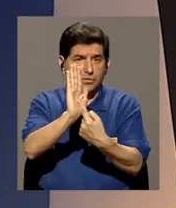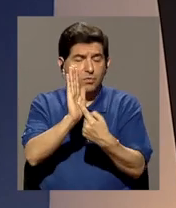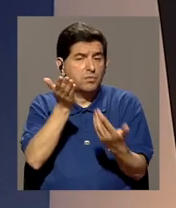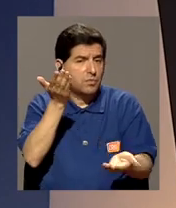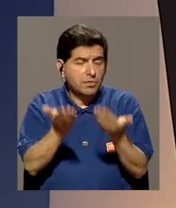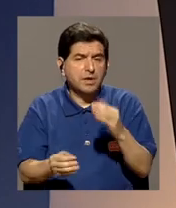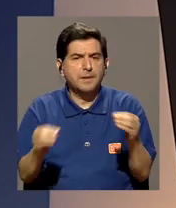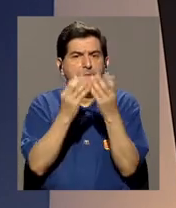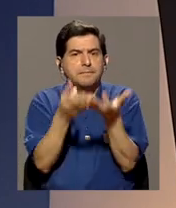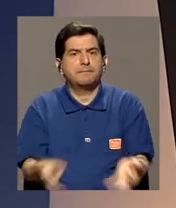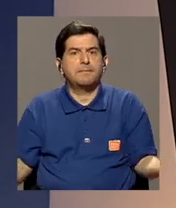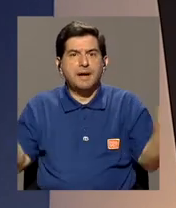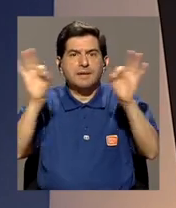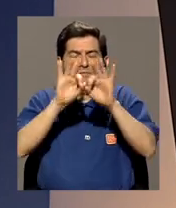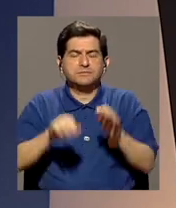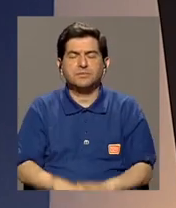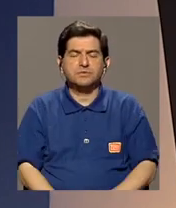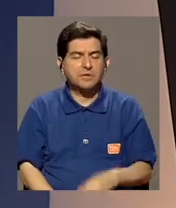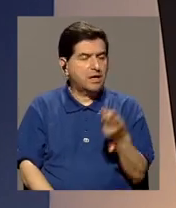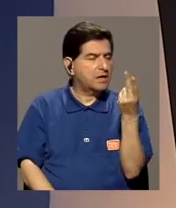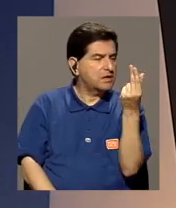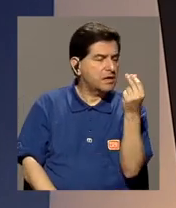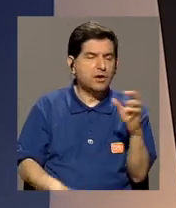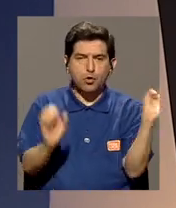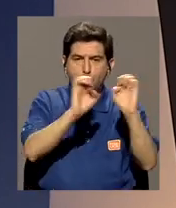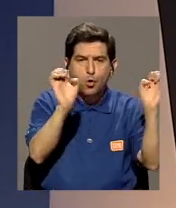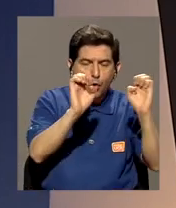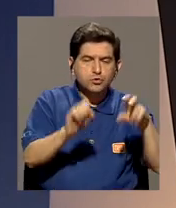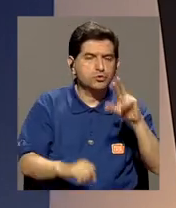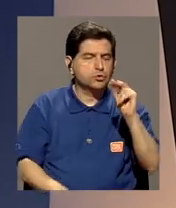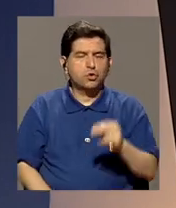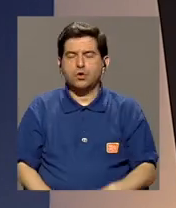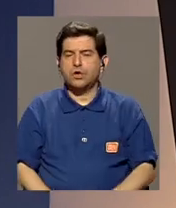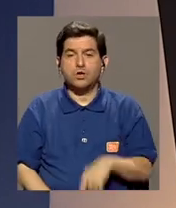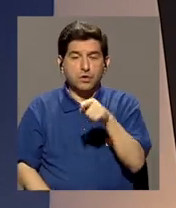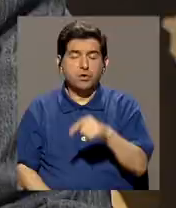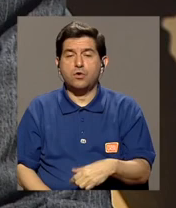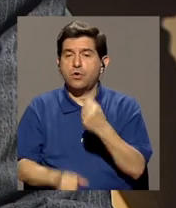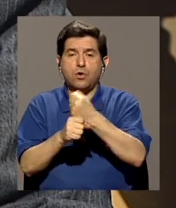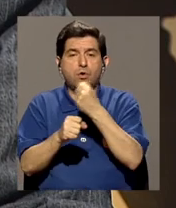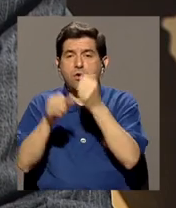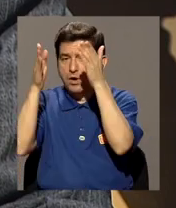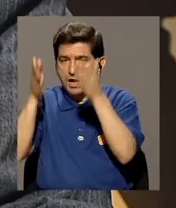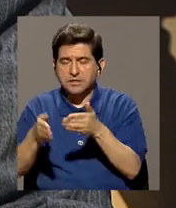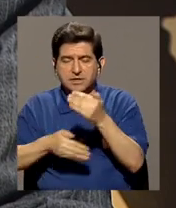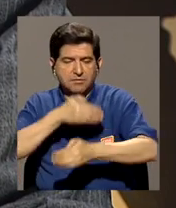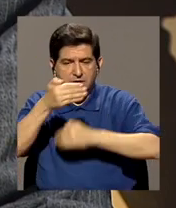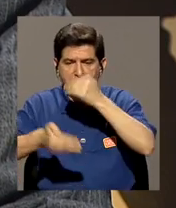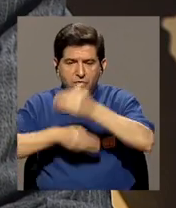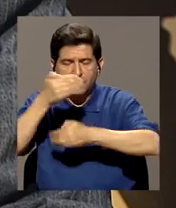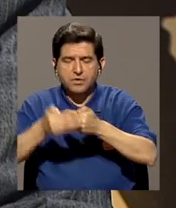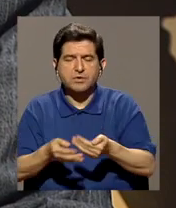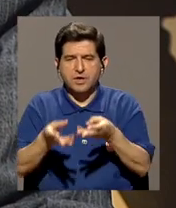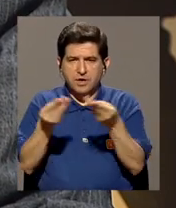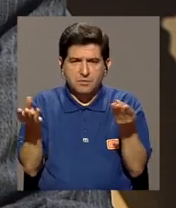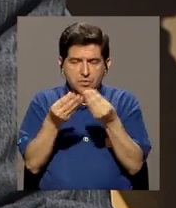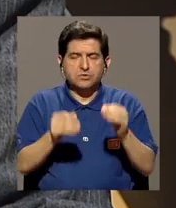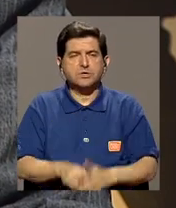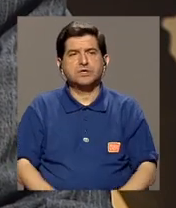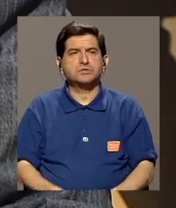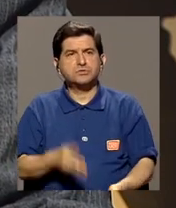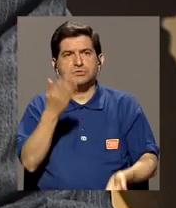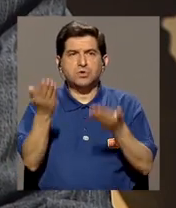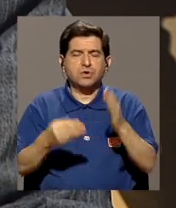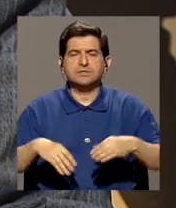ejemplo que es más importante el costo de los energéticos que el costo de la planilla en sus procesos productivos y empresas que se yo